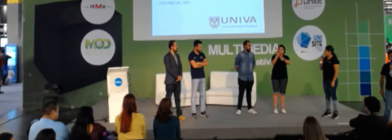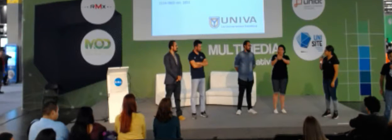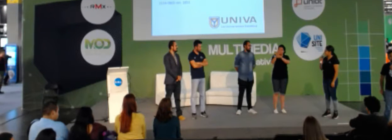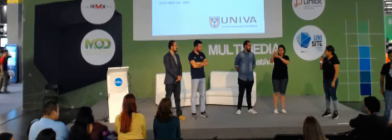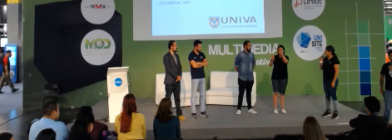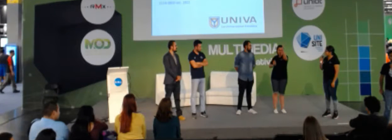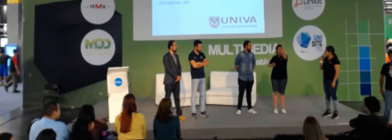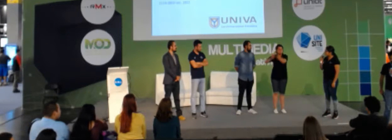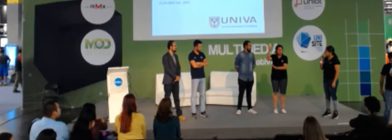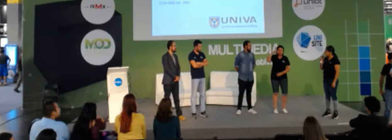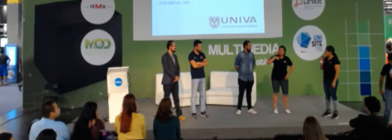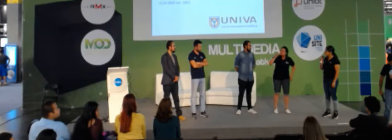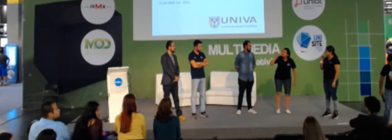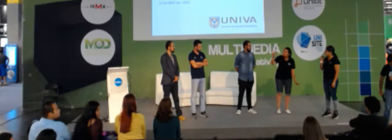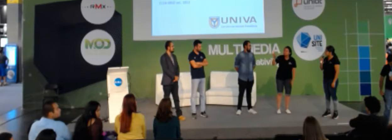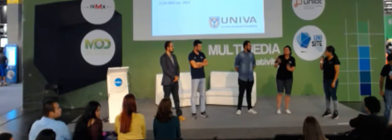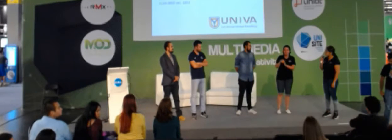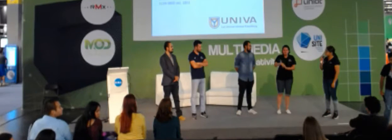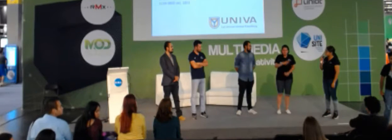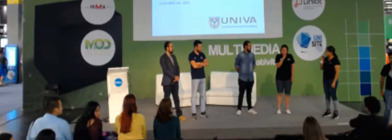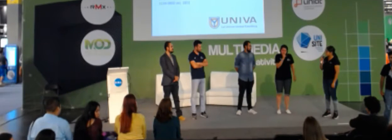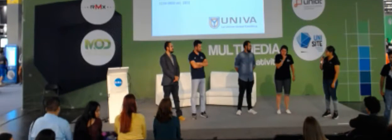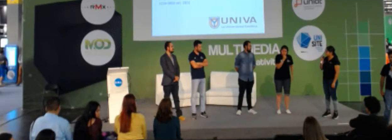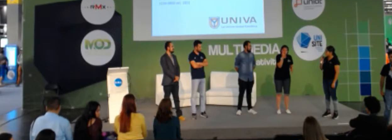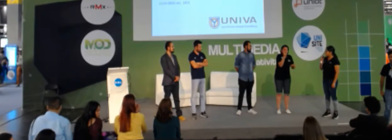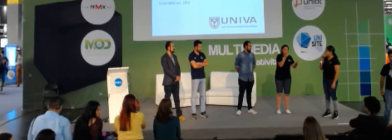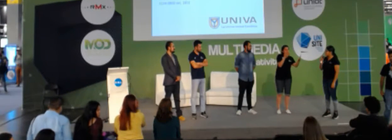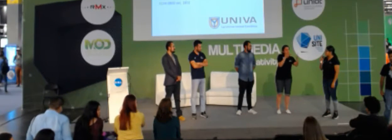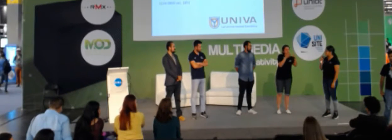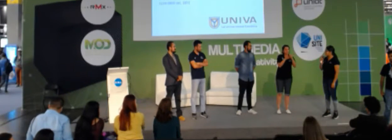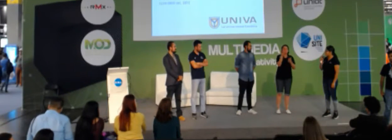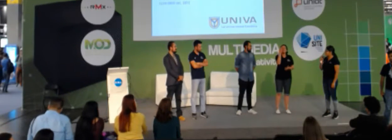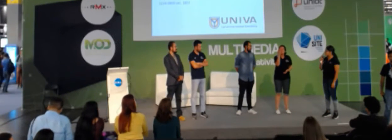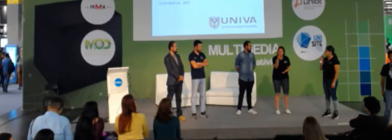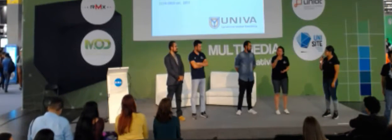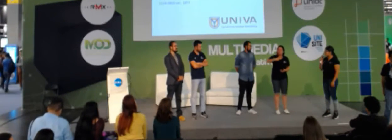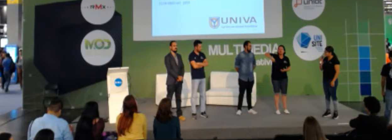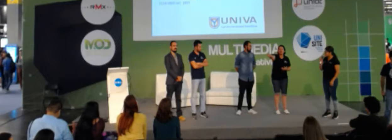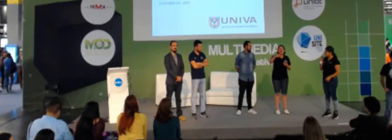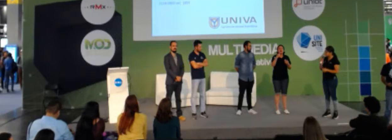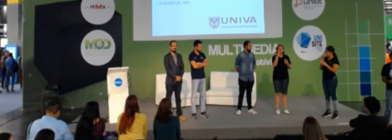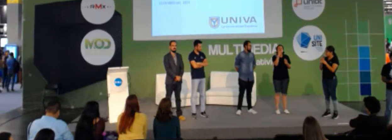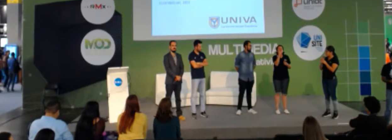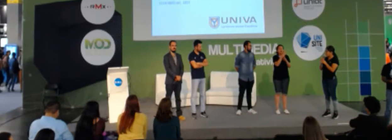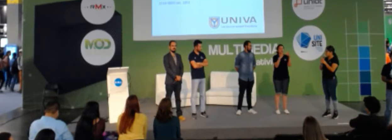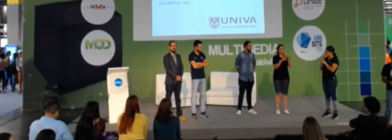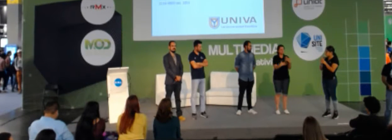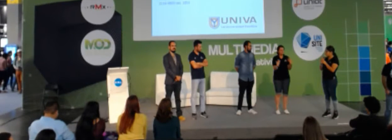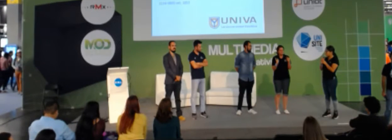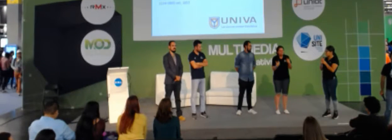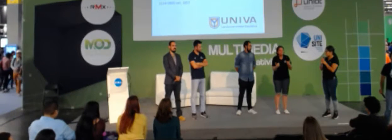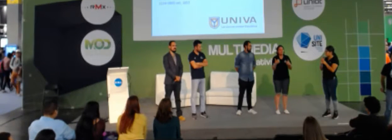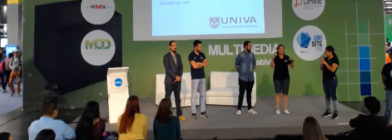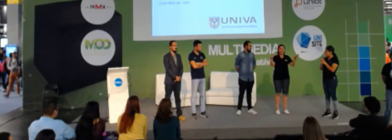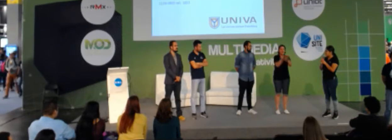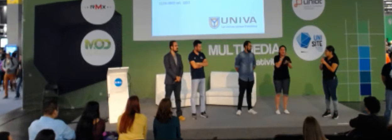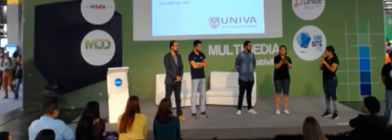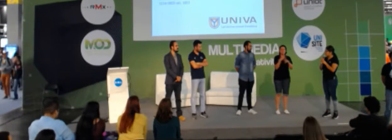¿Por qué? Porque en Estados Unidos llevan muchos años más avanzados que nosotros. Aquí nos hemos encontrado con mucha